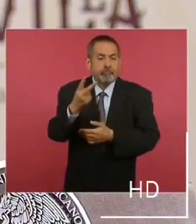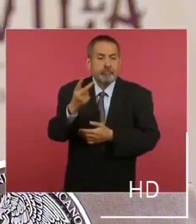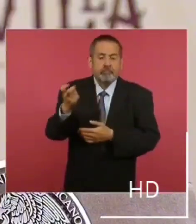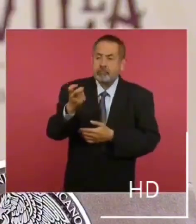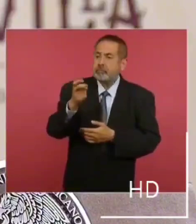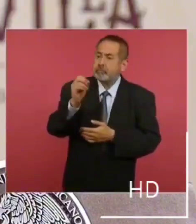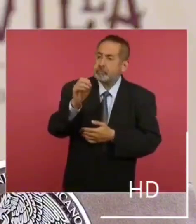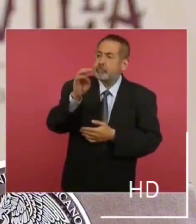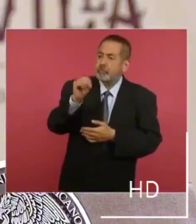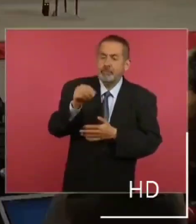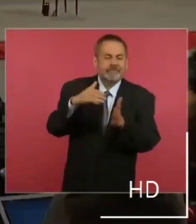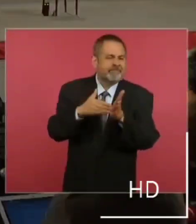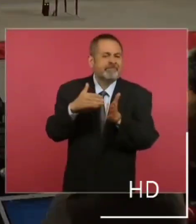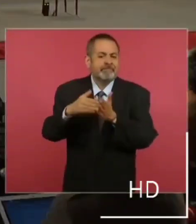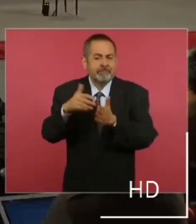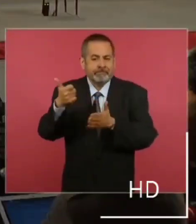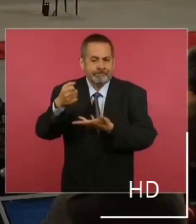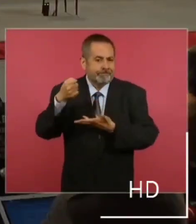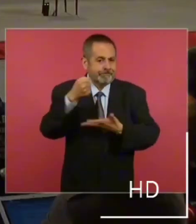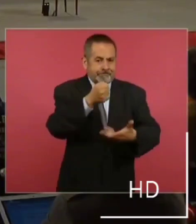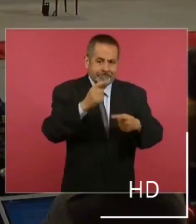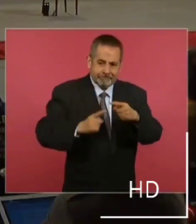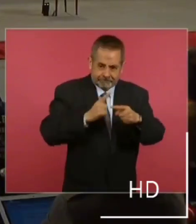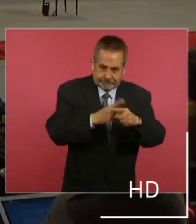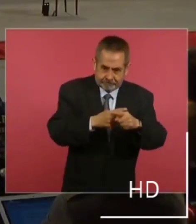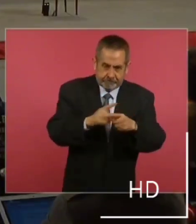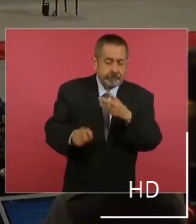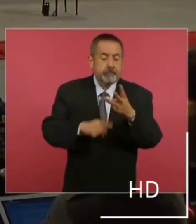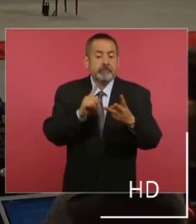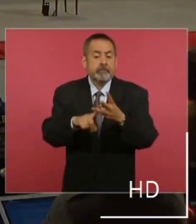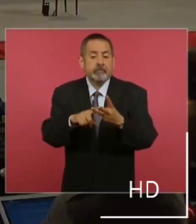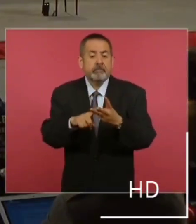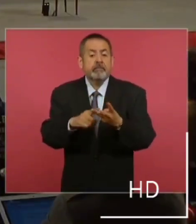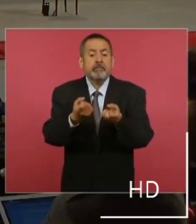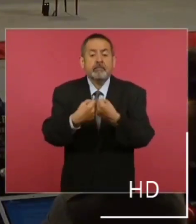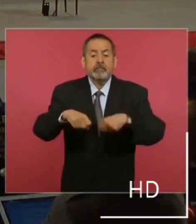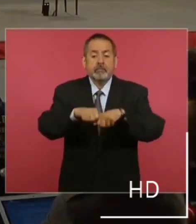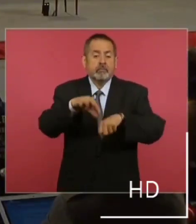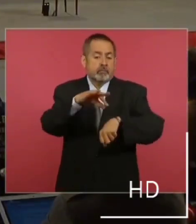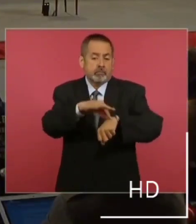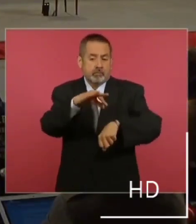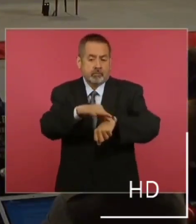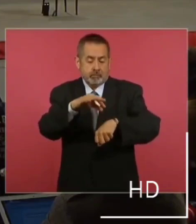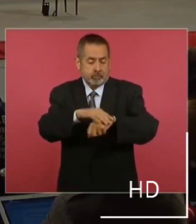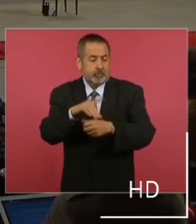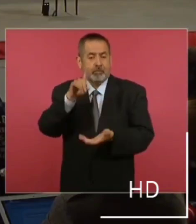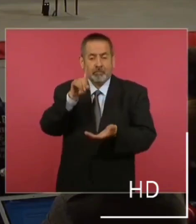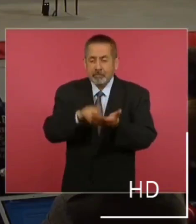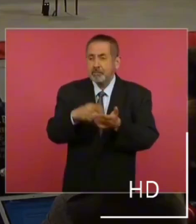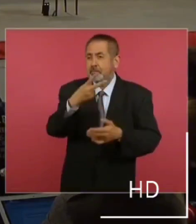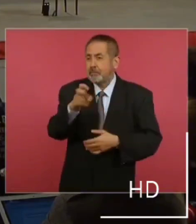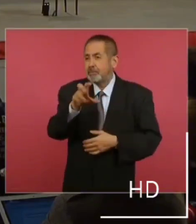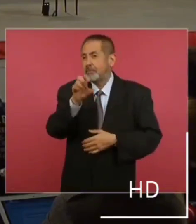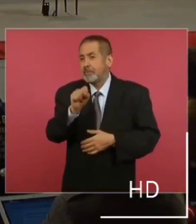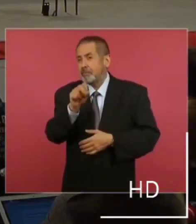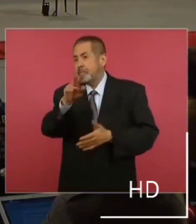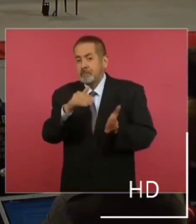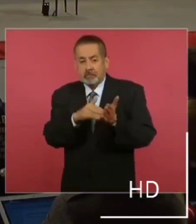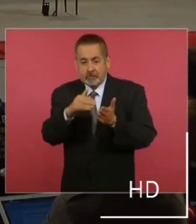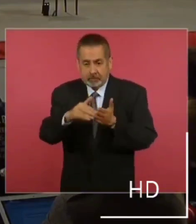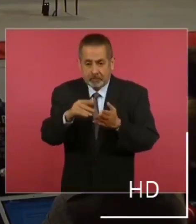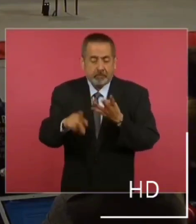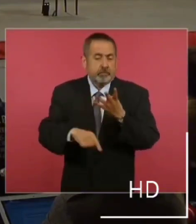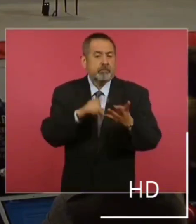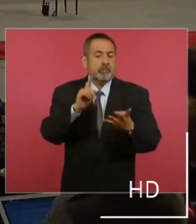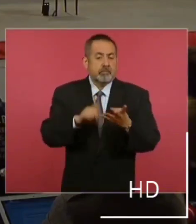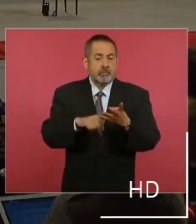3,209 millones de pesos presupuestados. Está el seguro de gastos médicos mayores, con 1,262 millones. Además, el seguro